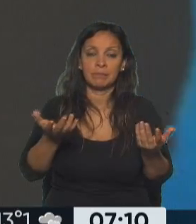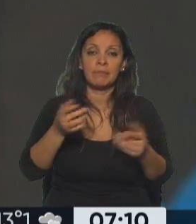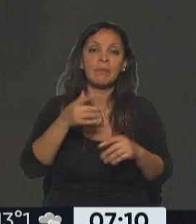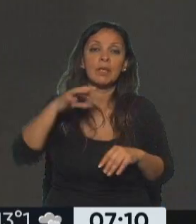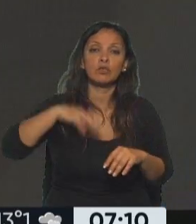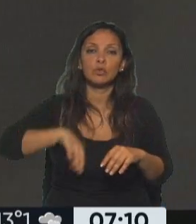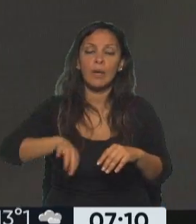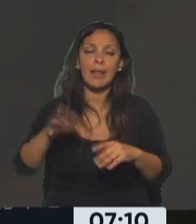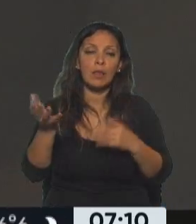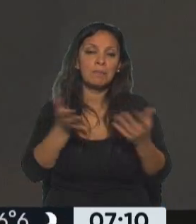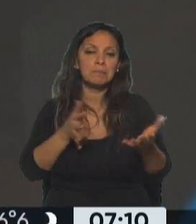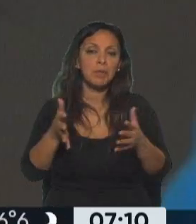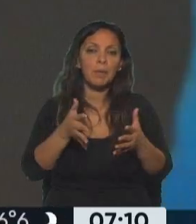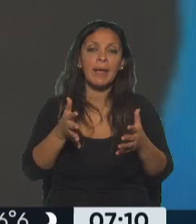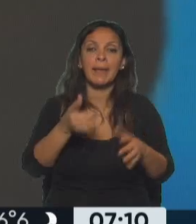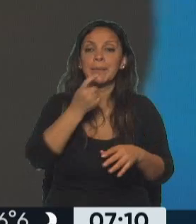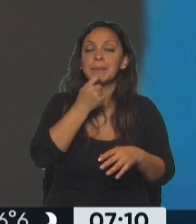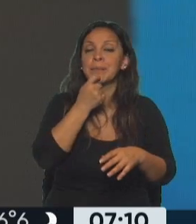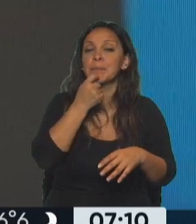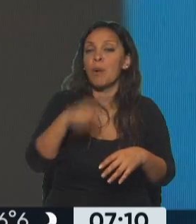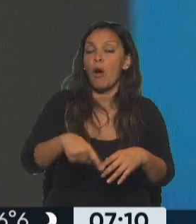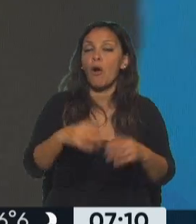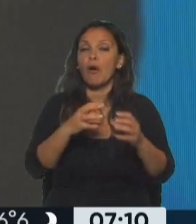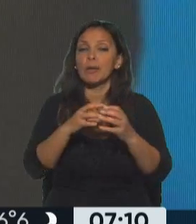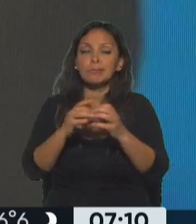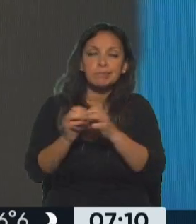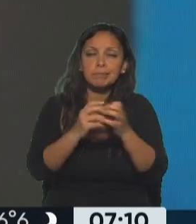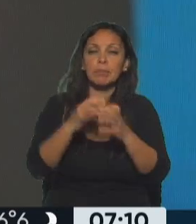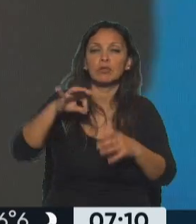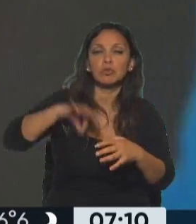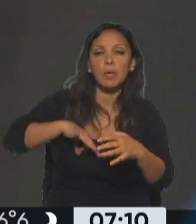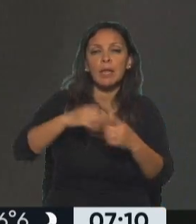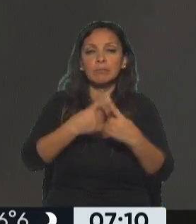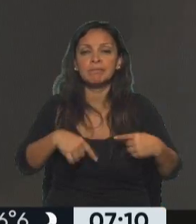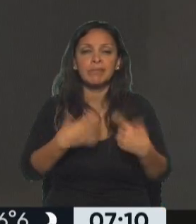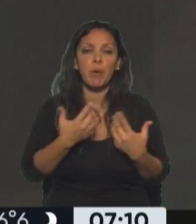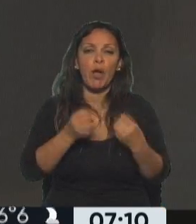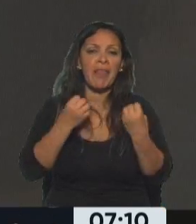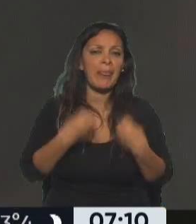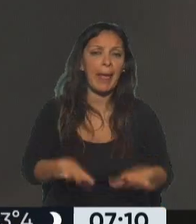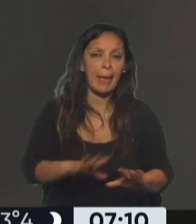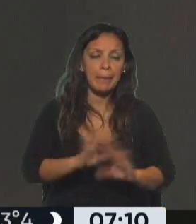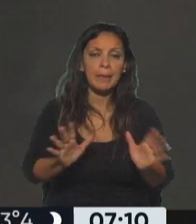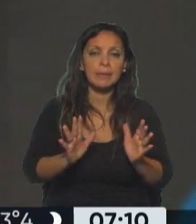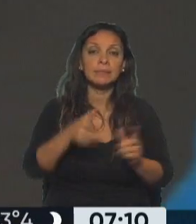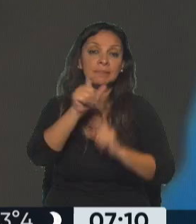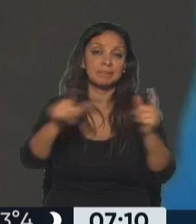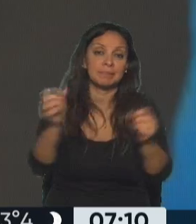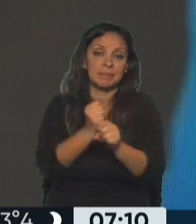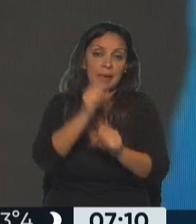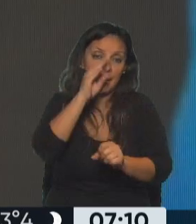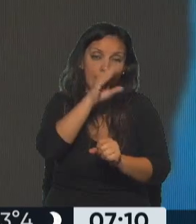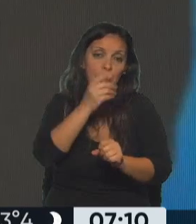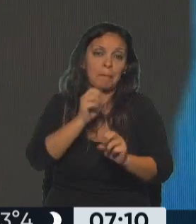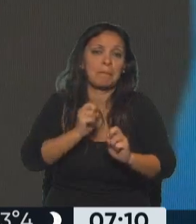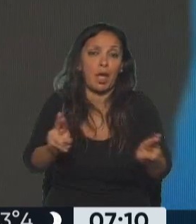sueldo promedio hoy, que por ahí las paritarias no tienen tanta fuerza, o bien, bueno, los trabajadores informales que ni siquiera tienen arreglos paritarios, digamos. La